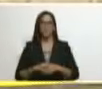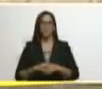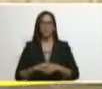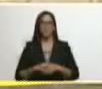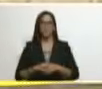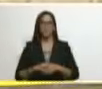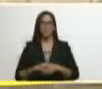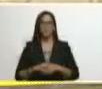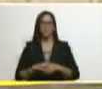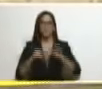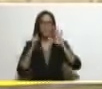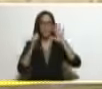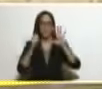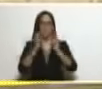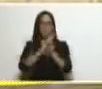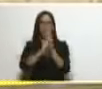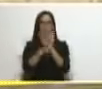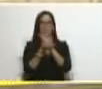Sexto referéndum,